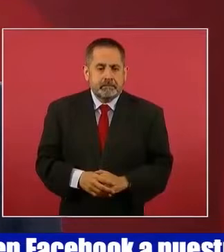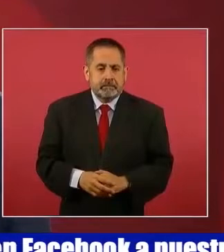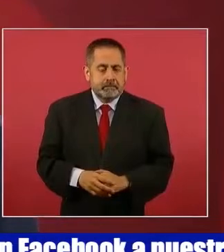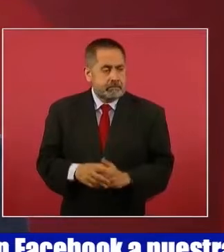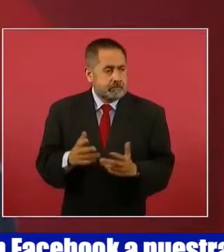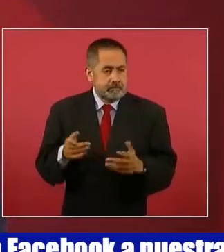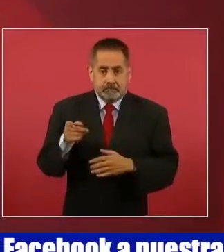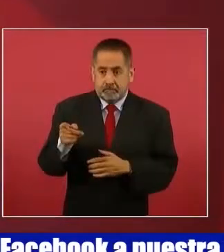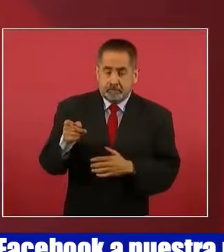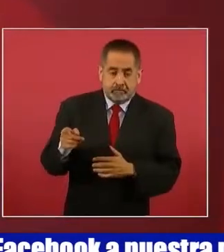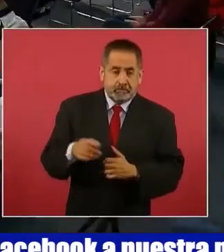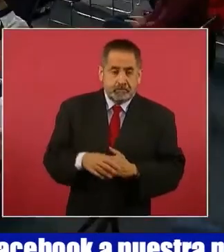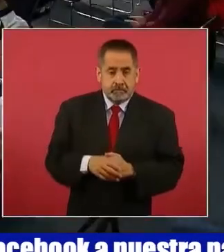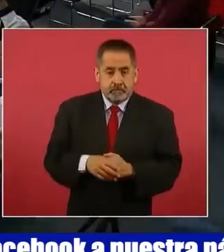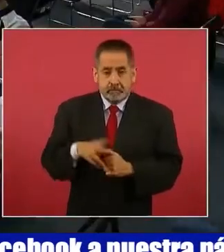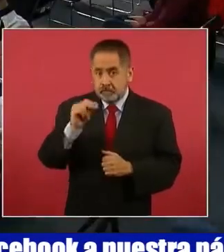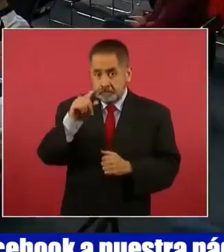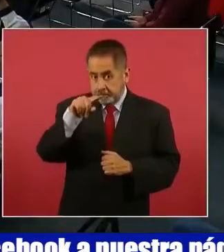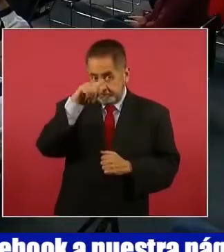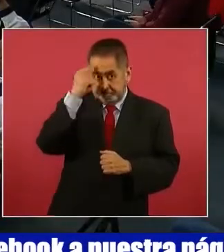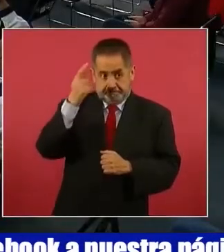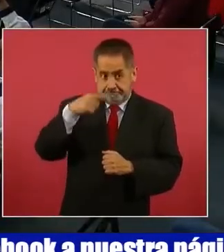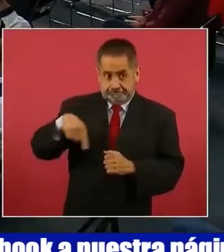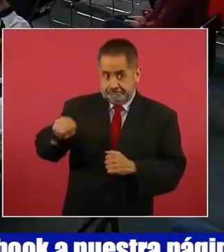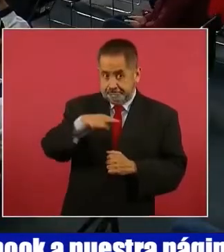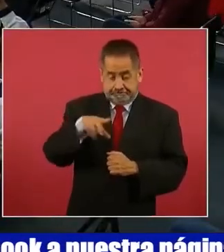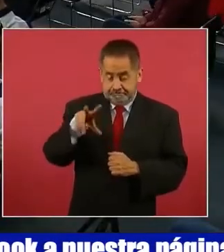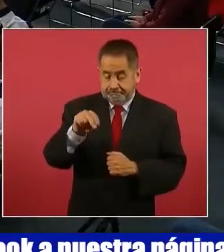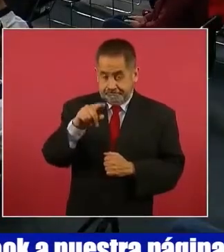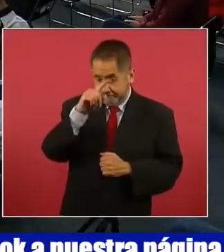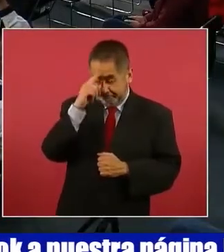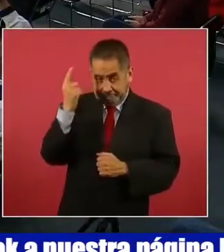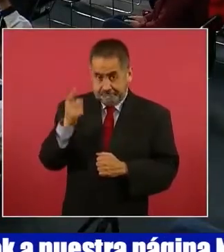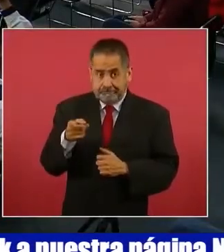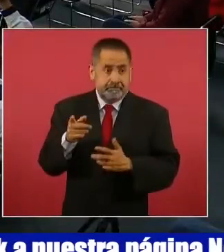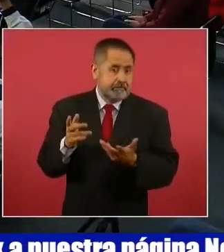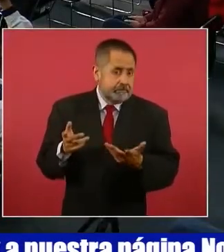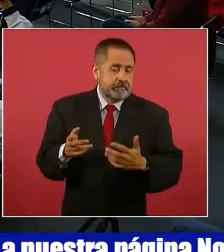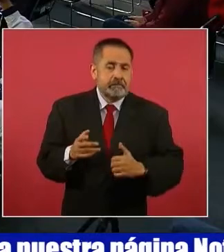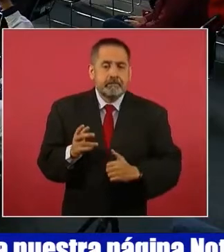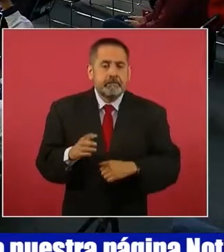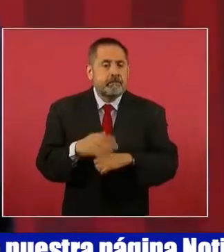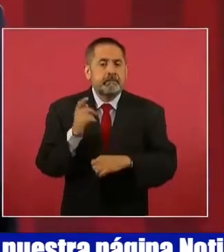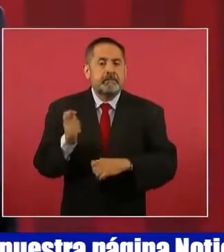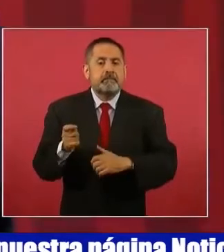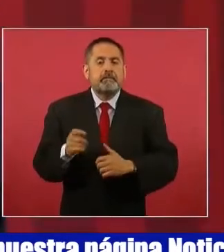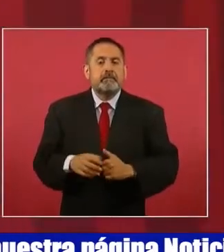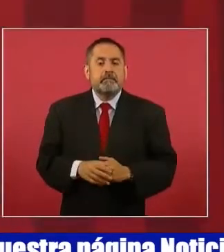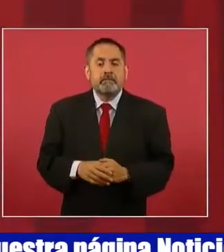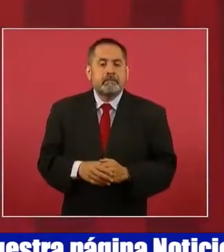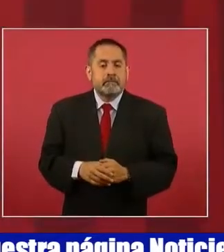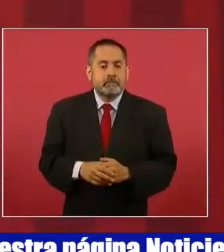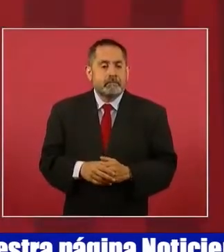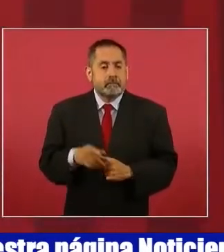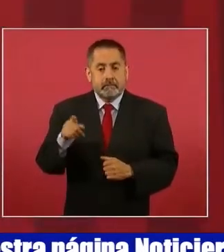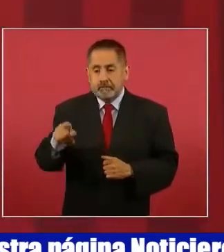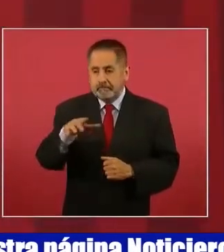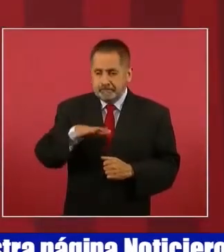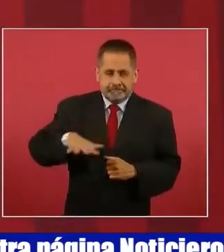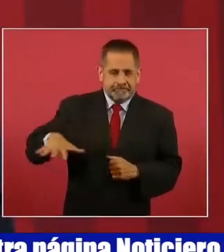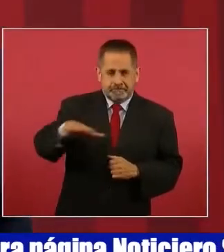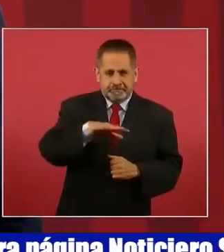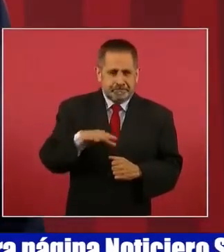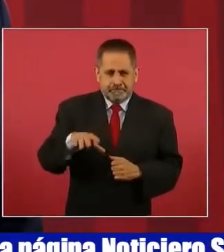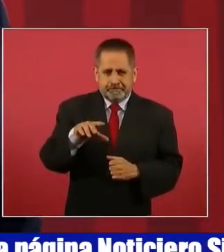la gran minoría de los lugares en los que se votó en este proceso interno